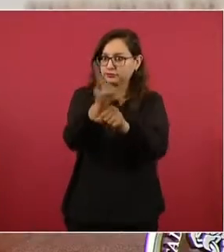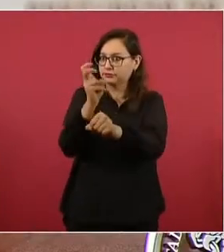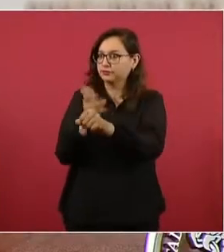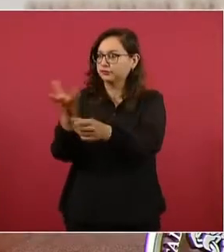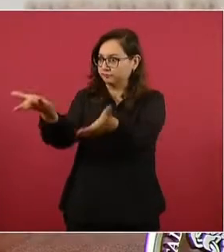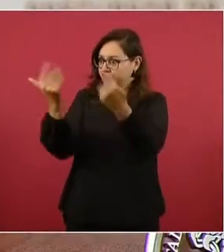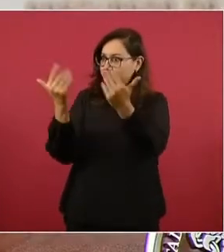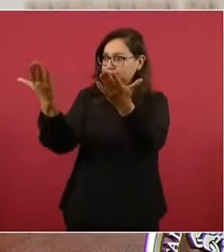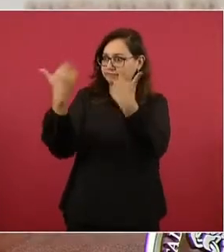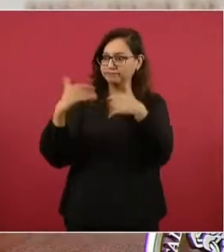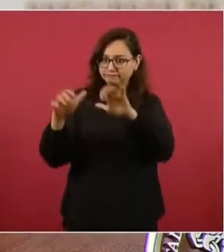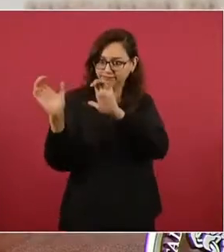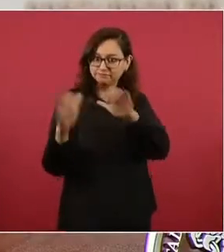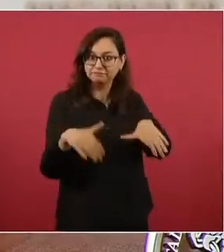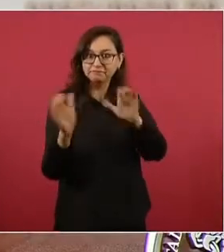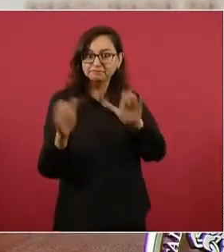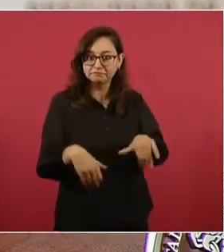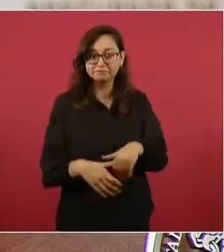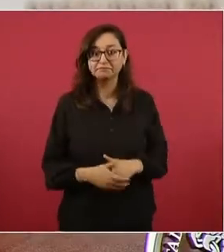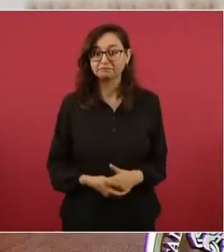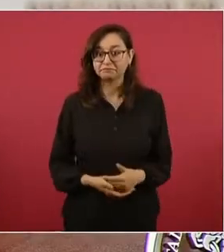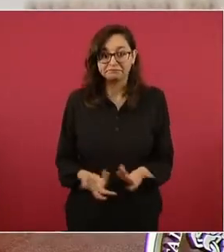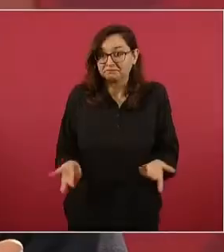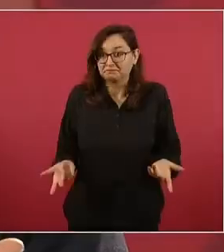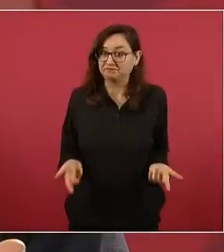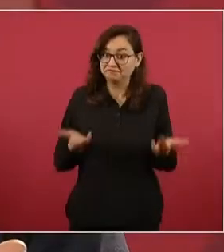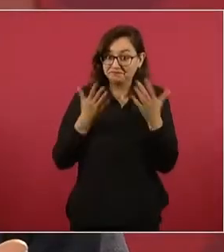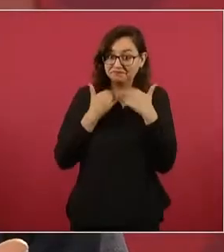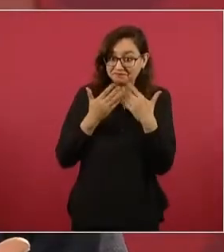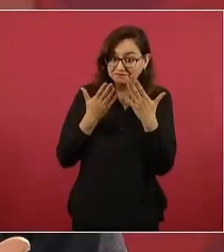porque no había, engañaban.